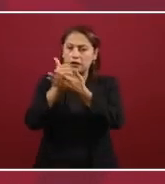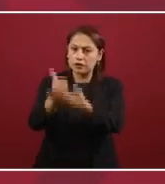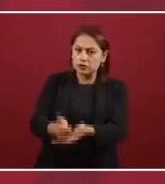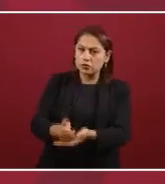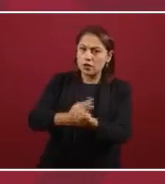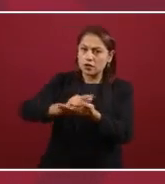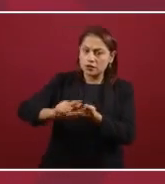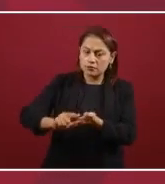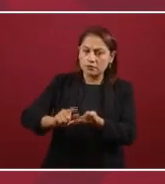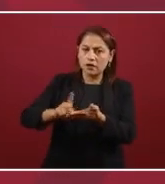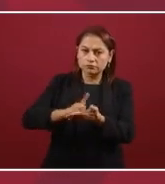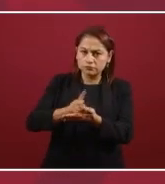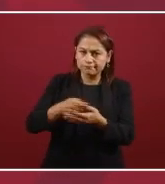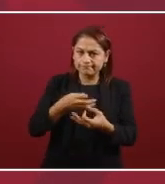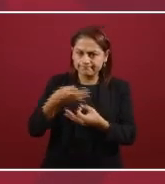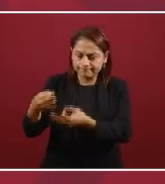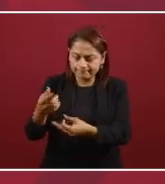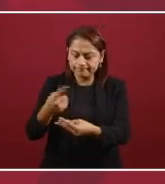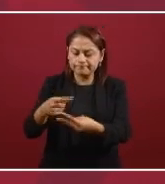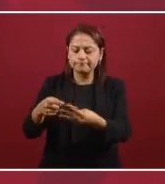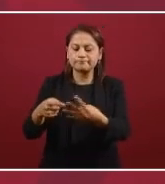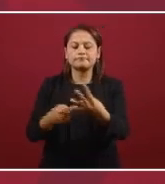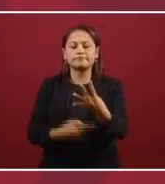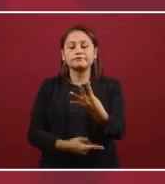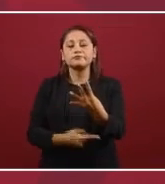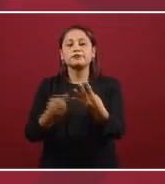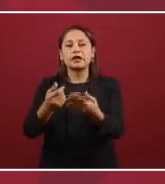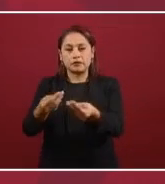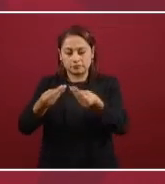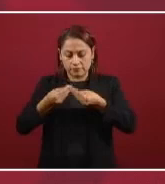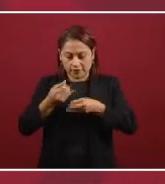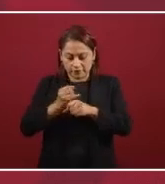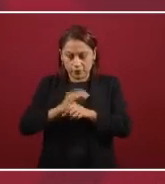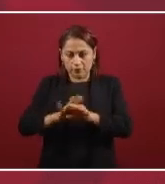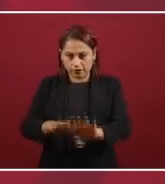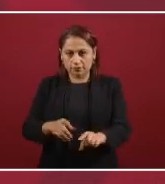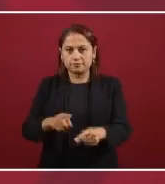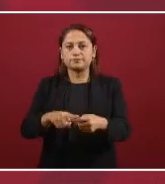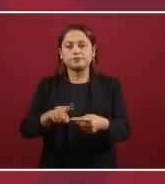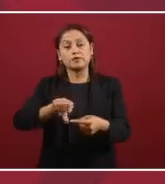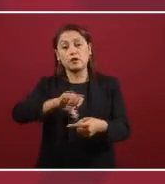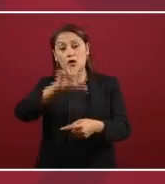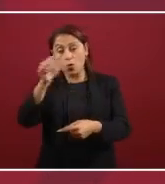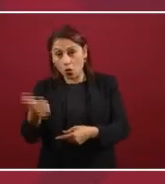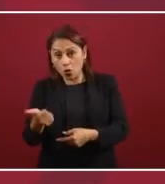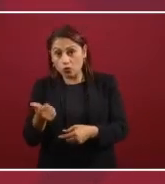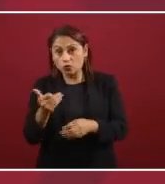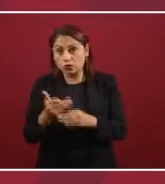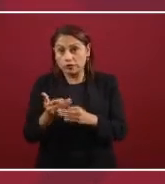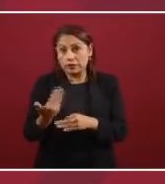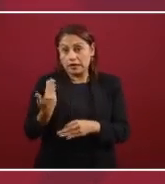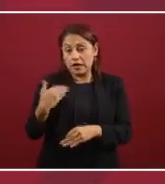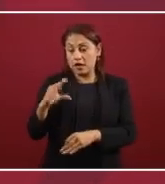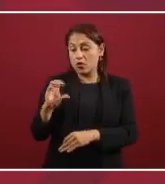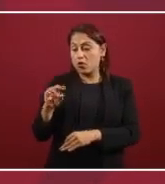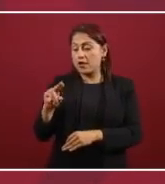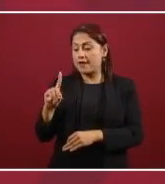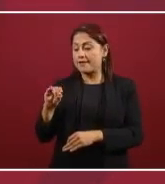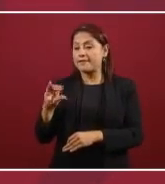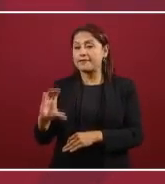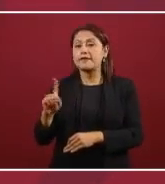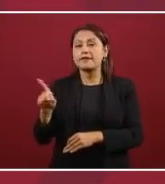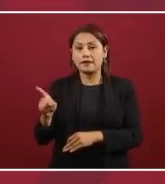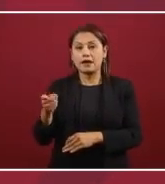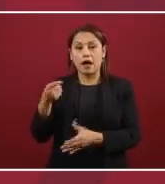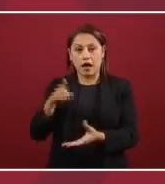Y este sistema se suma a otros que existen, más recientemente creados en CONADIC, como el